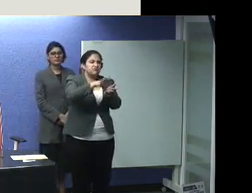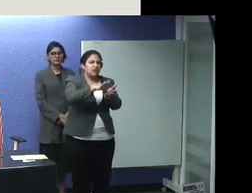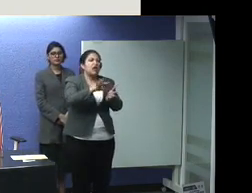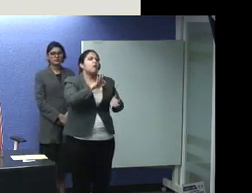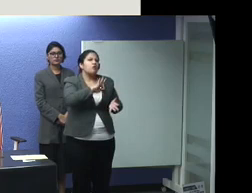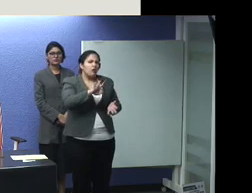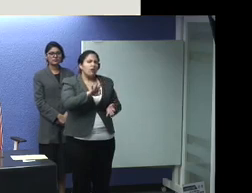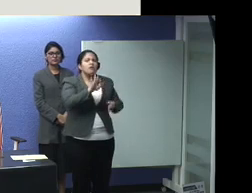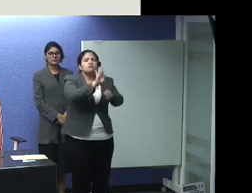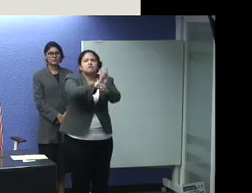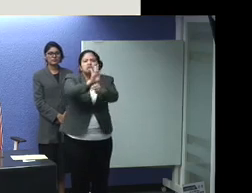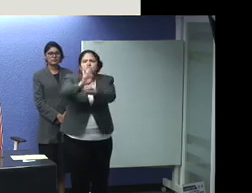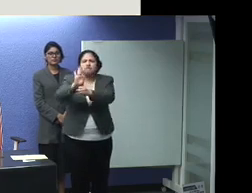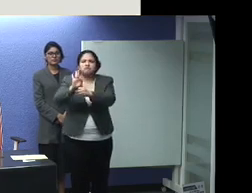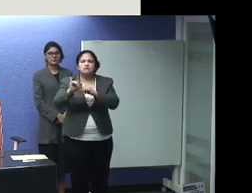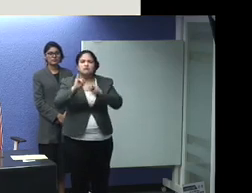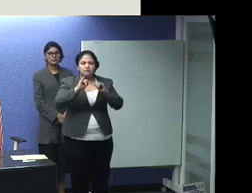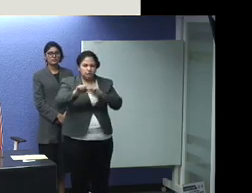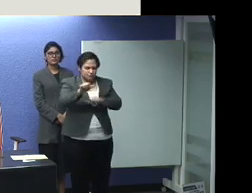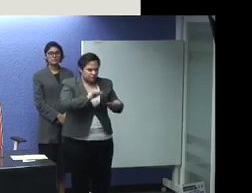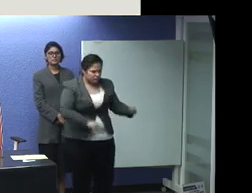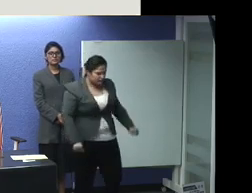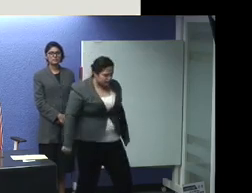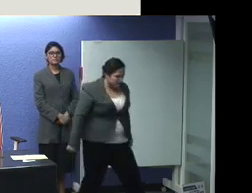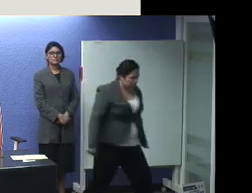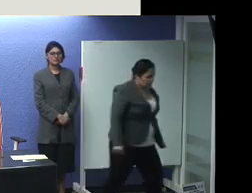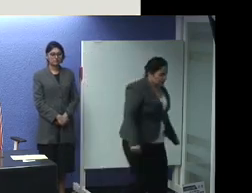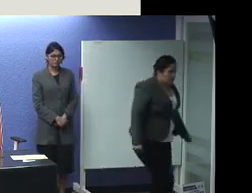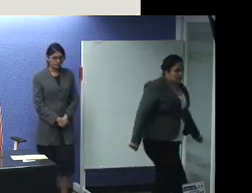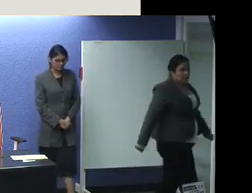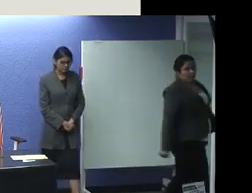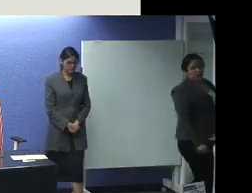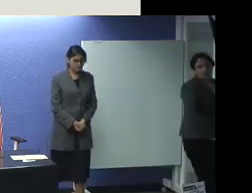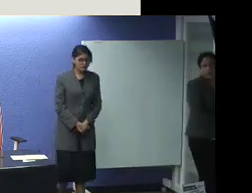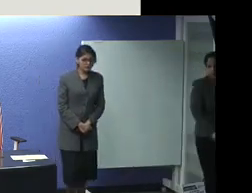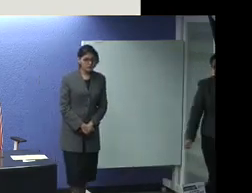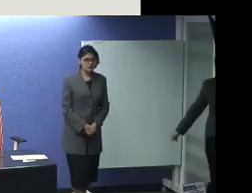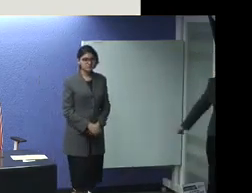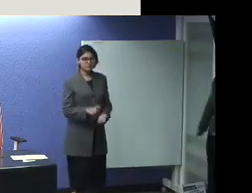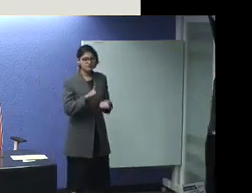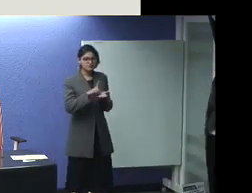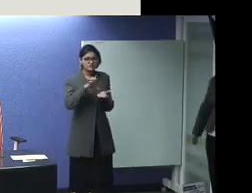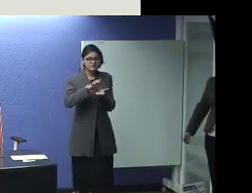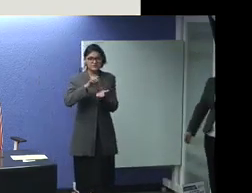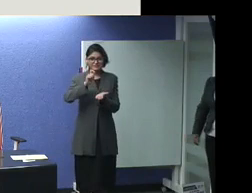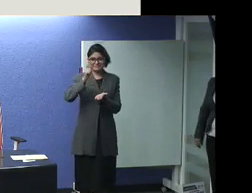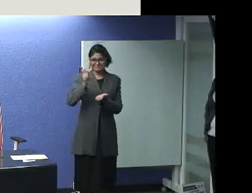de que la discapacidad alude a la no capacidad y desde ahí alude a,